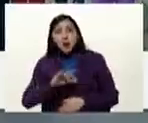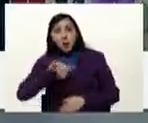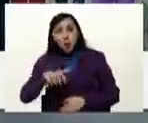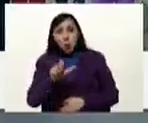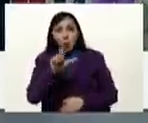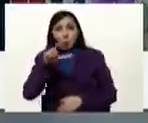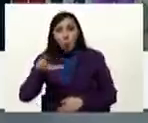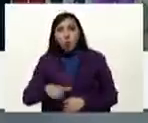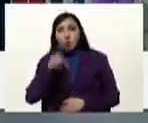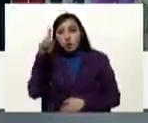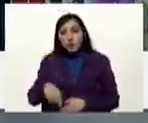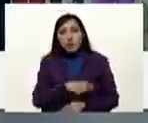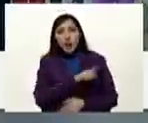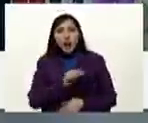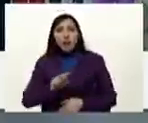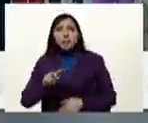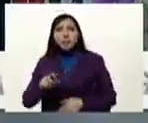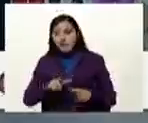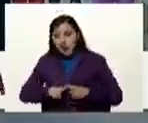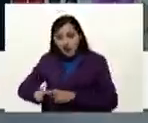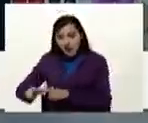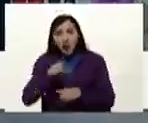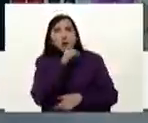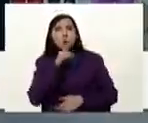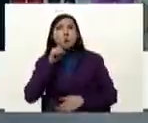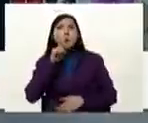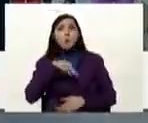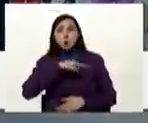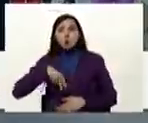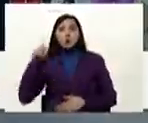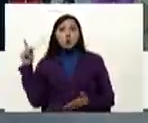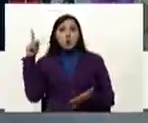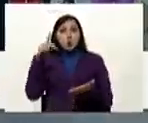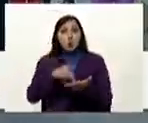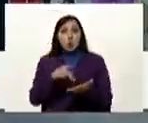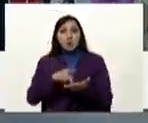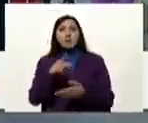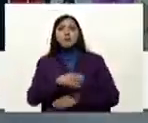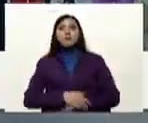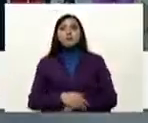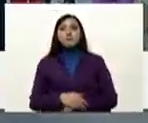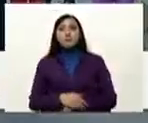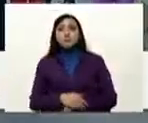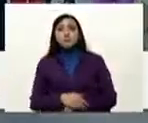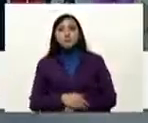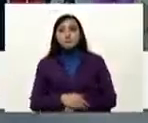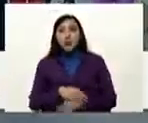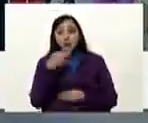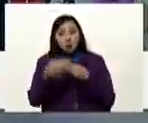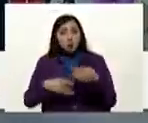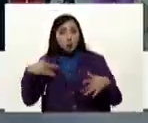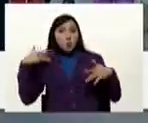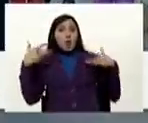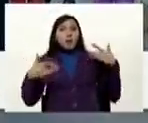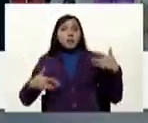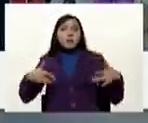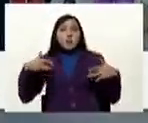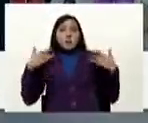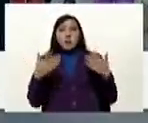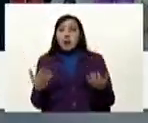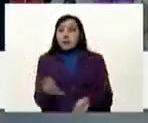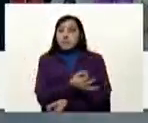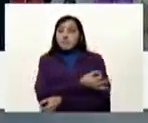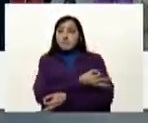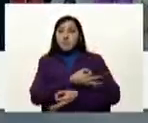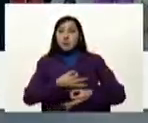Vega. Aquí estamos, mi presidente, precisamente en lo que ha sido una jornada